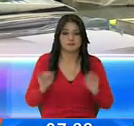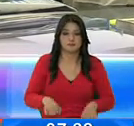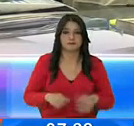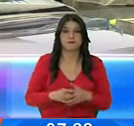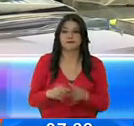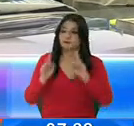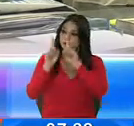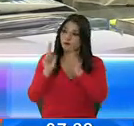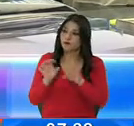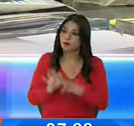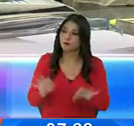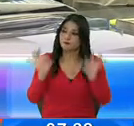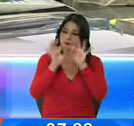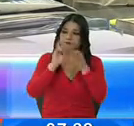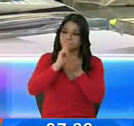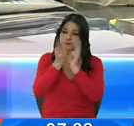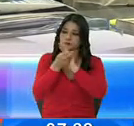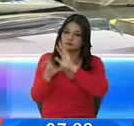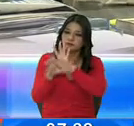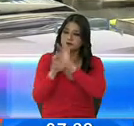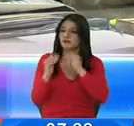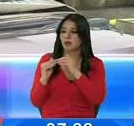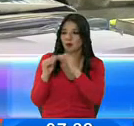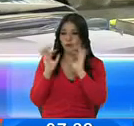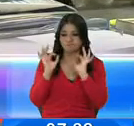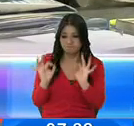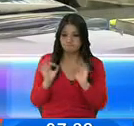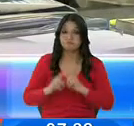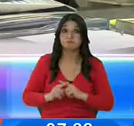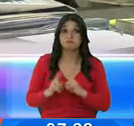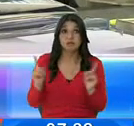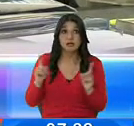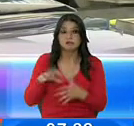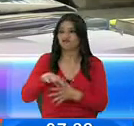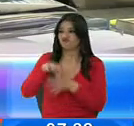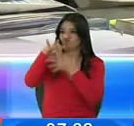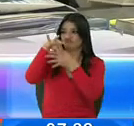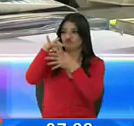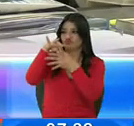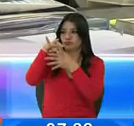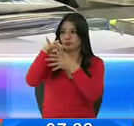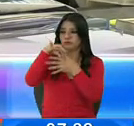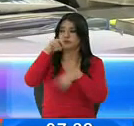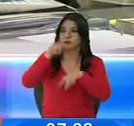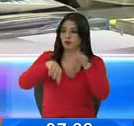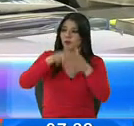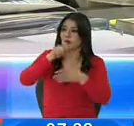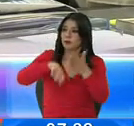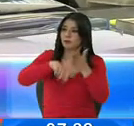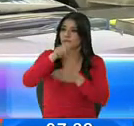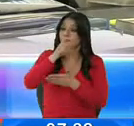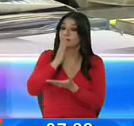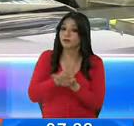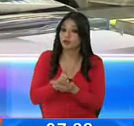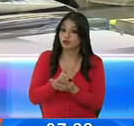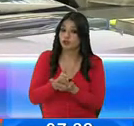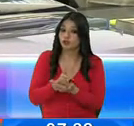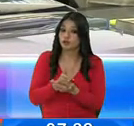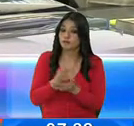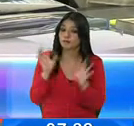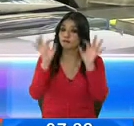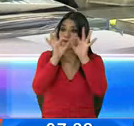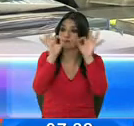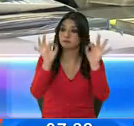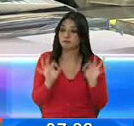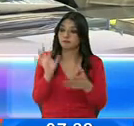decirlo las reformas al código de la democracia sin embargo quedaron deudas pendientes no pudieron aprobar el veto a la proforma